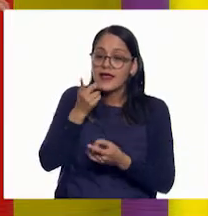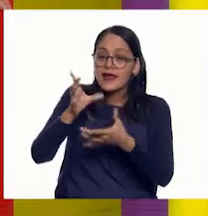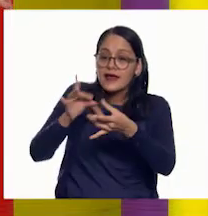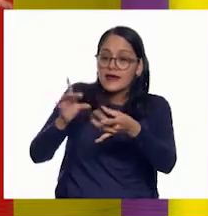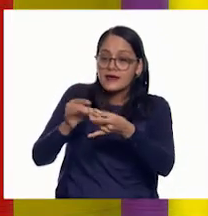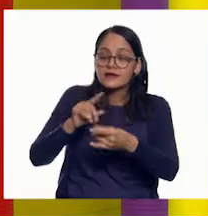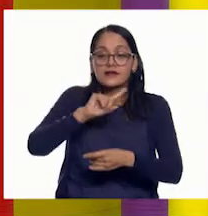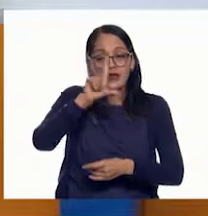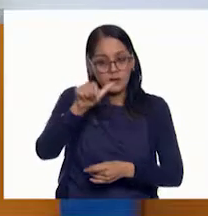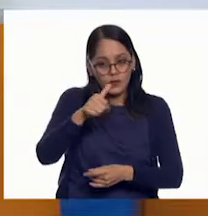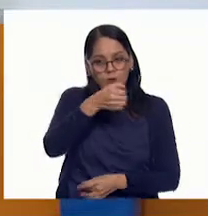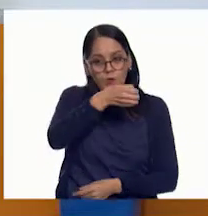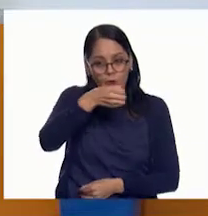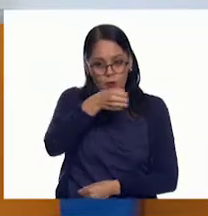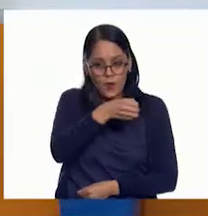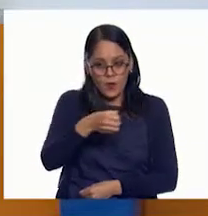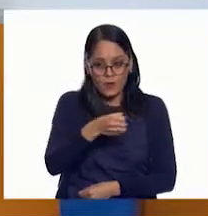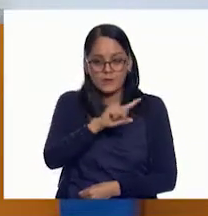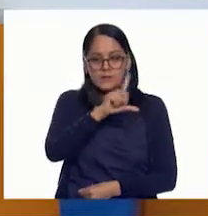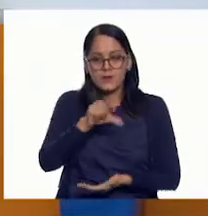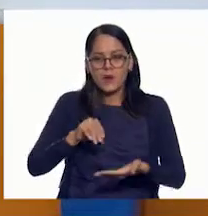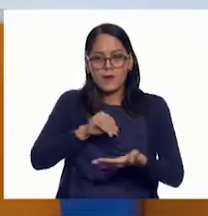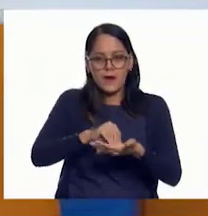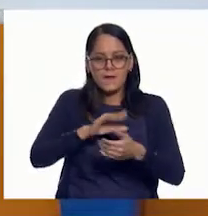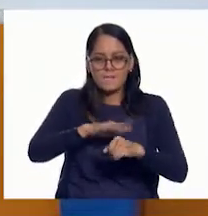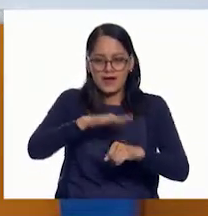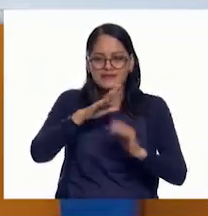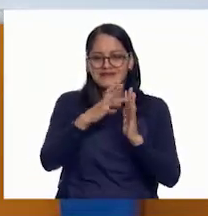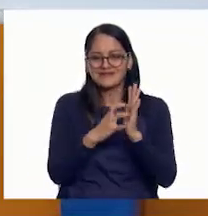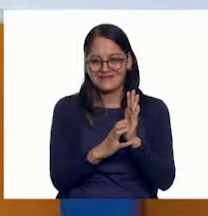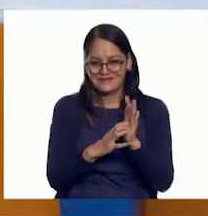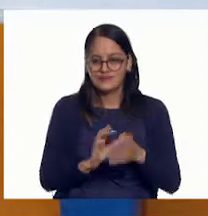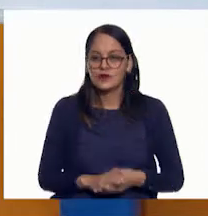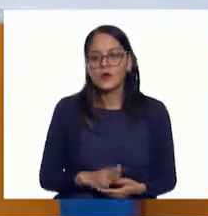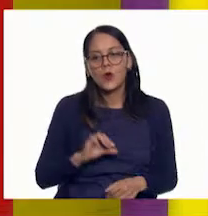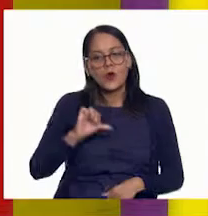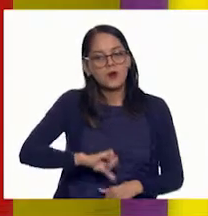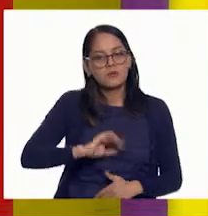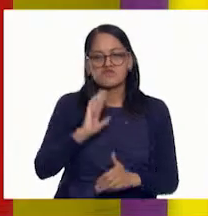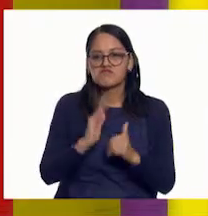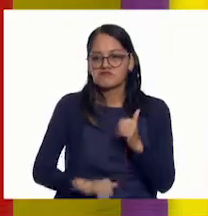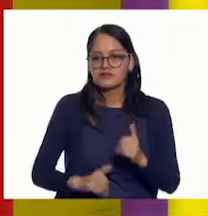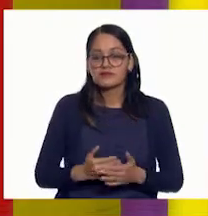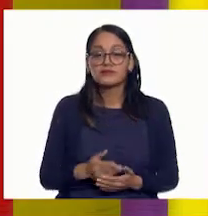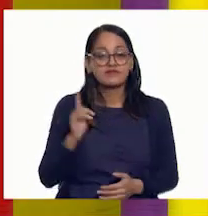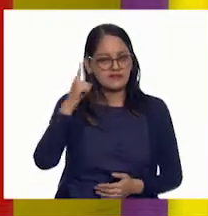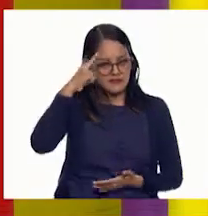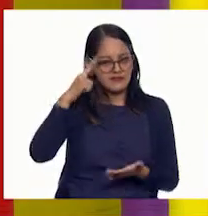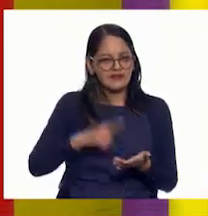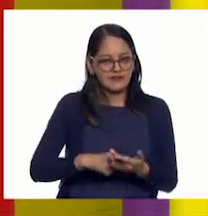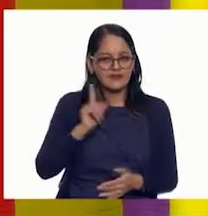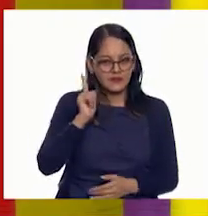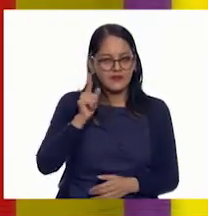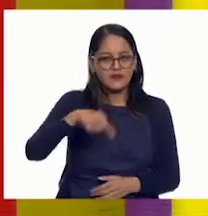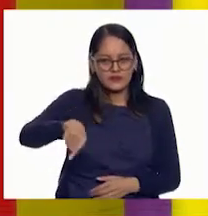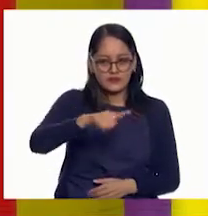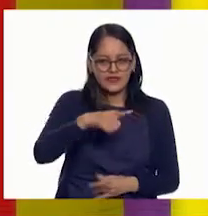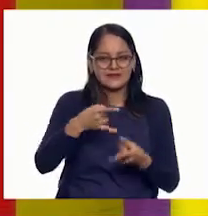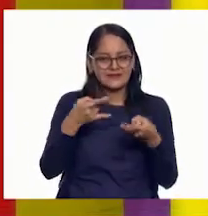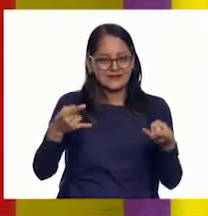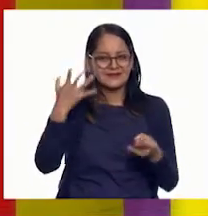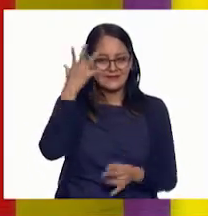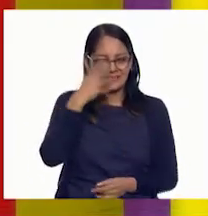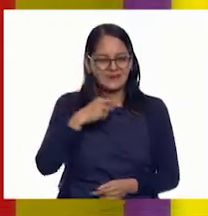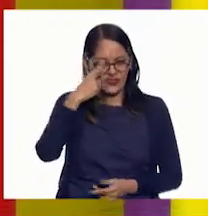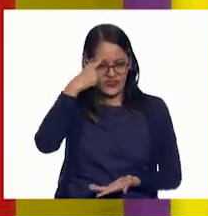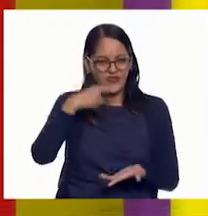las van ordenando y lo van enriqueciendo. Y por hoy se nos terminó la clase. Sí. Seguramente les van a quedar cuentos muy bonitos,